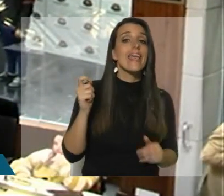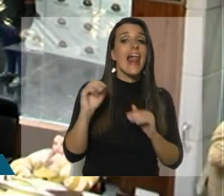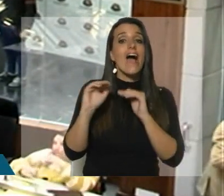sucedió